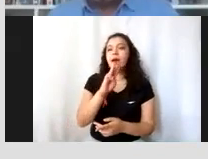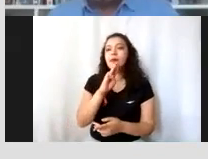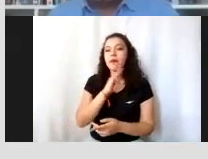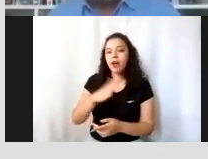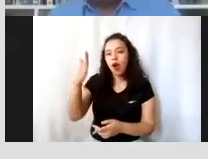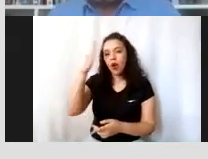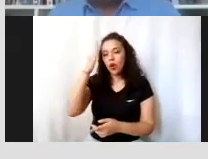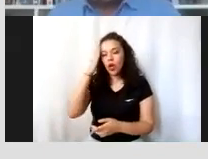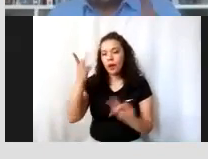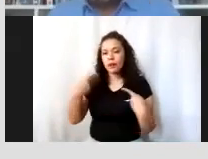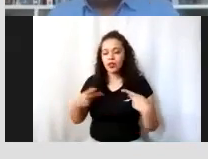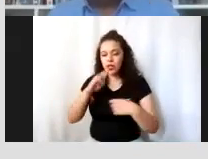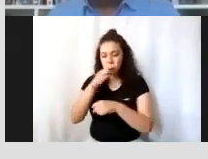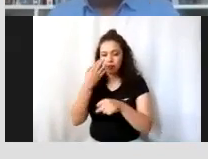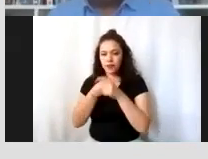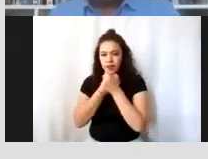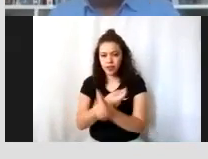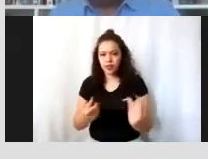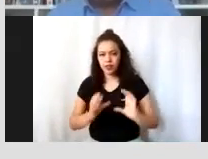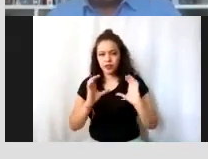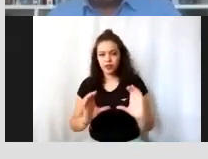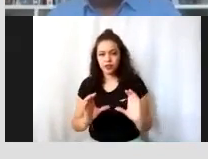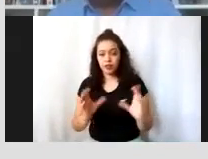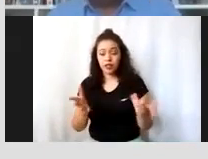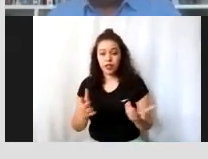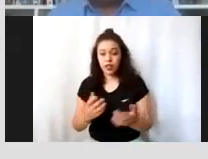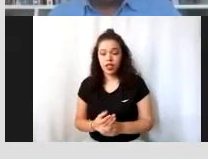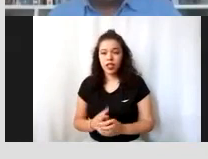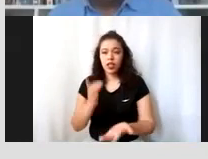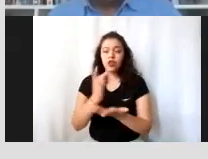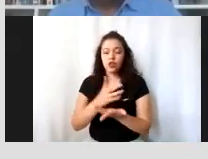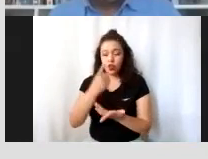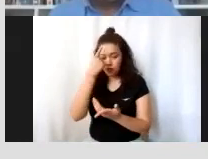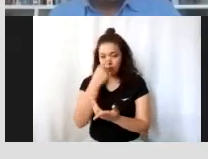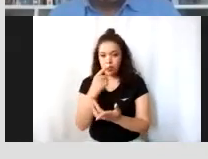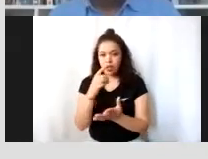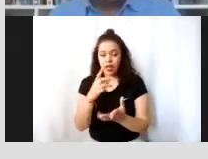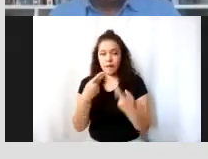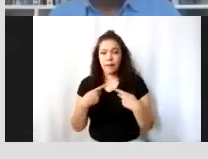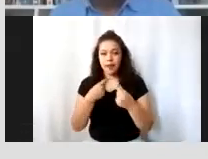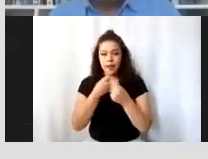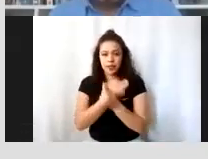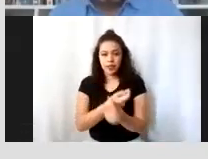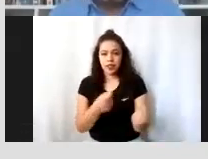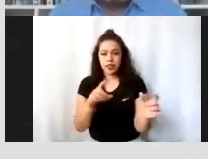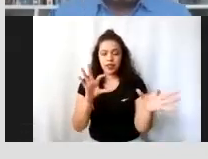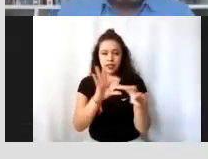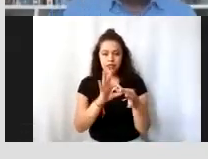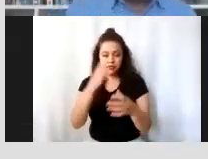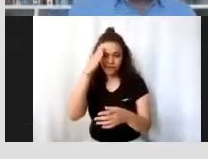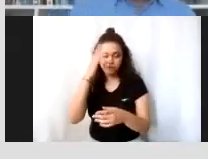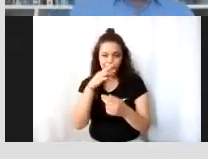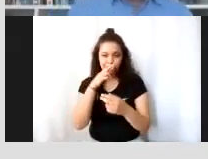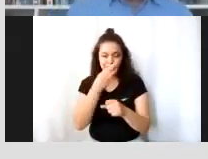puedan solicitarlo, y eso solamente en relación a la persona a la cual tutelan. Para